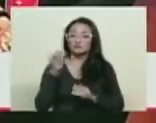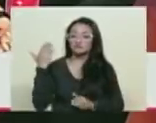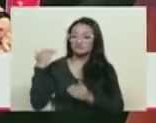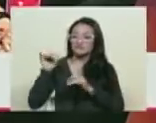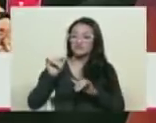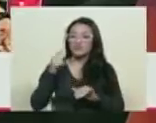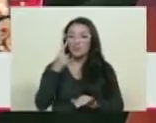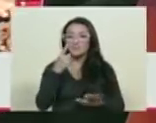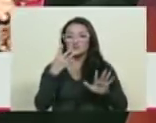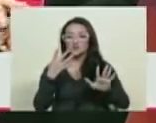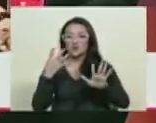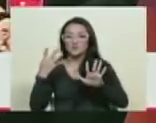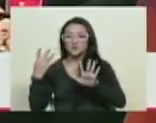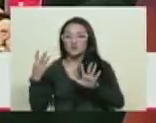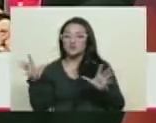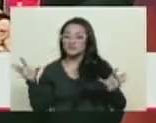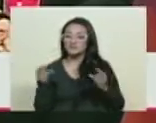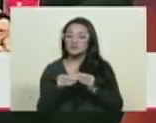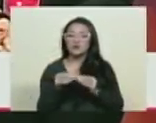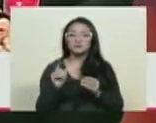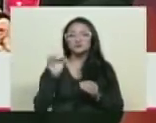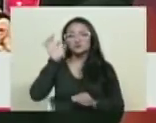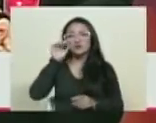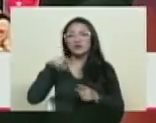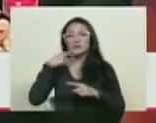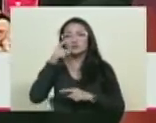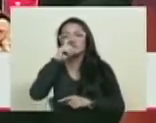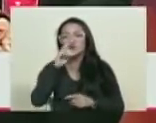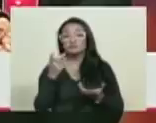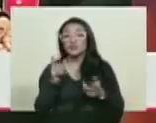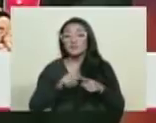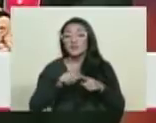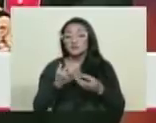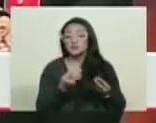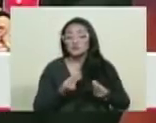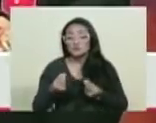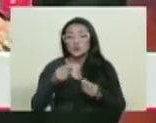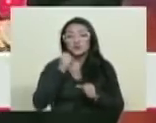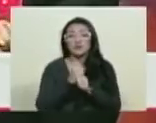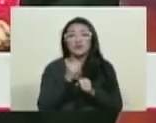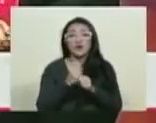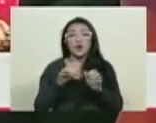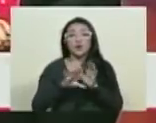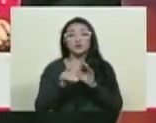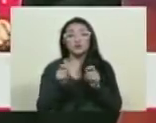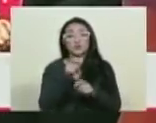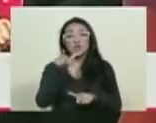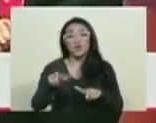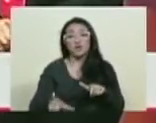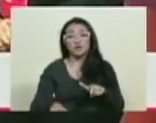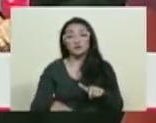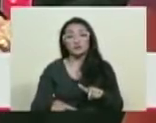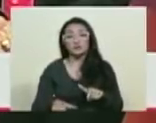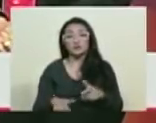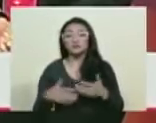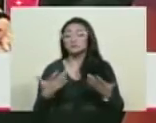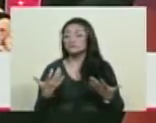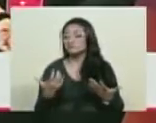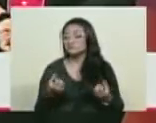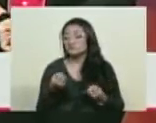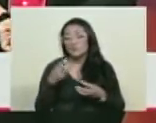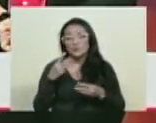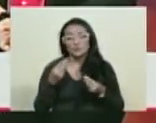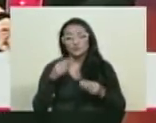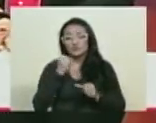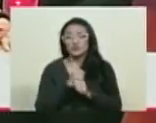no sé si será el próximo año depende del ritmo de trabajo de la constituyente y bueno cuántas cosas más